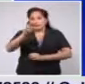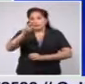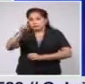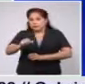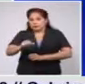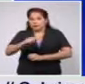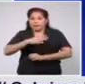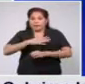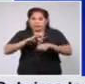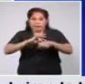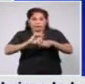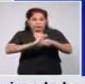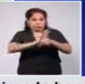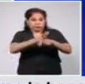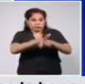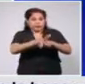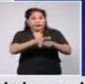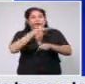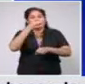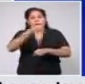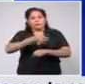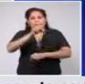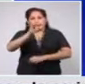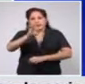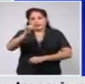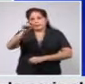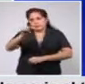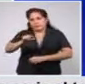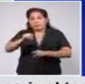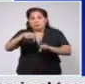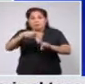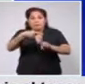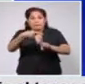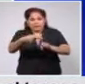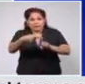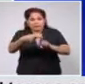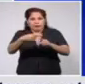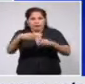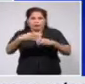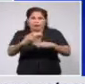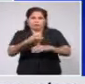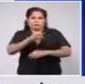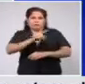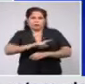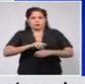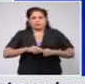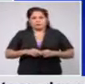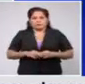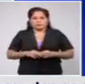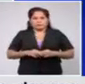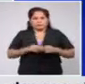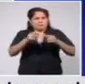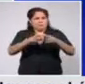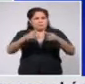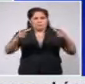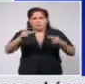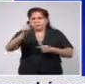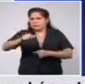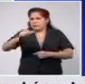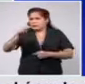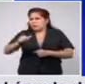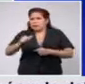autóctonos, estamos hablando de 15 casos más que el día anterior. El mayor número, la